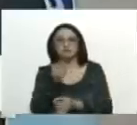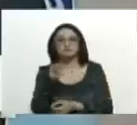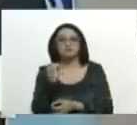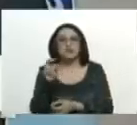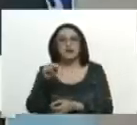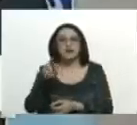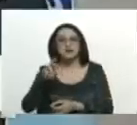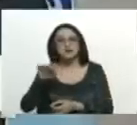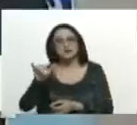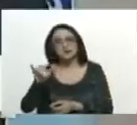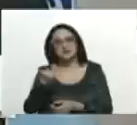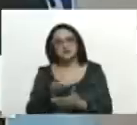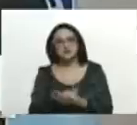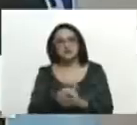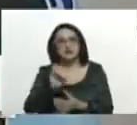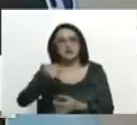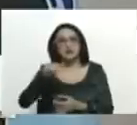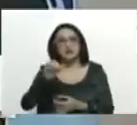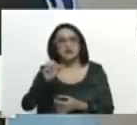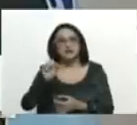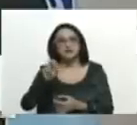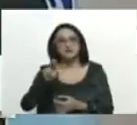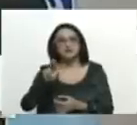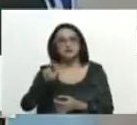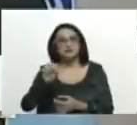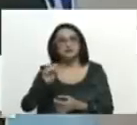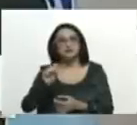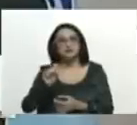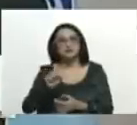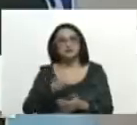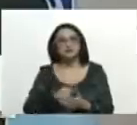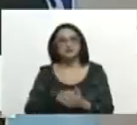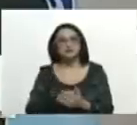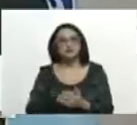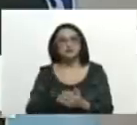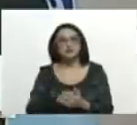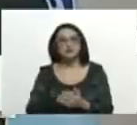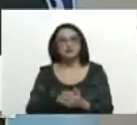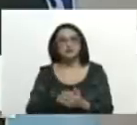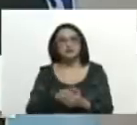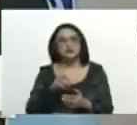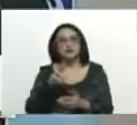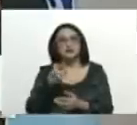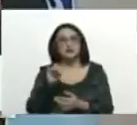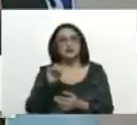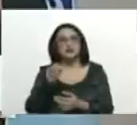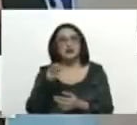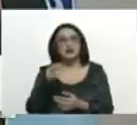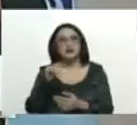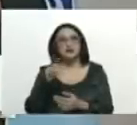chapellin Jesús Enrique Salazar y Alberto